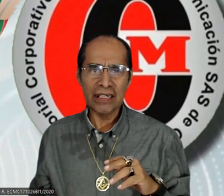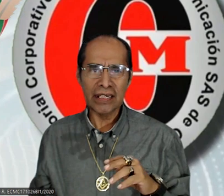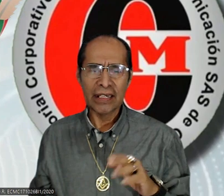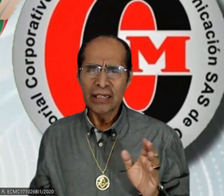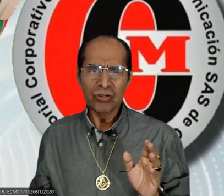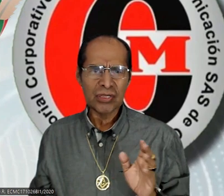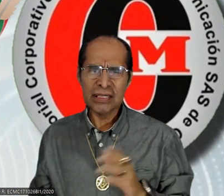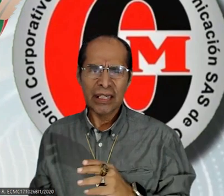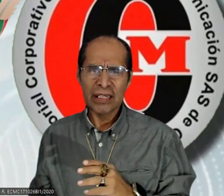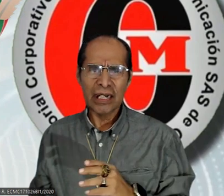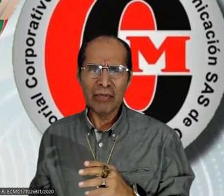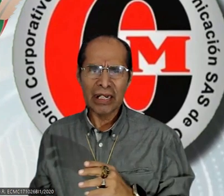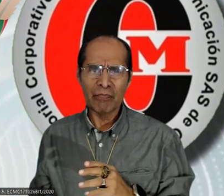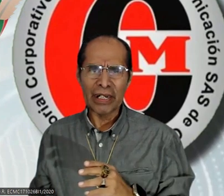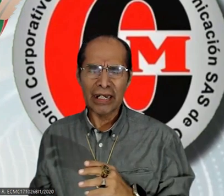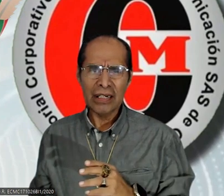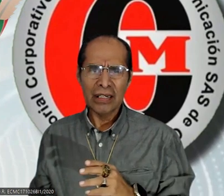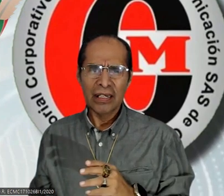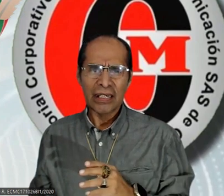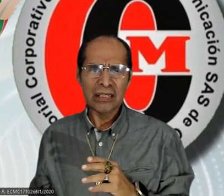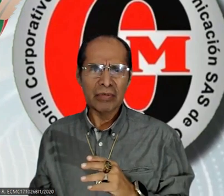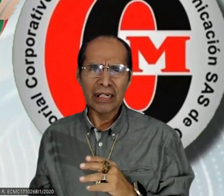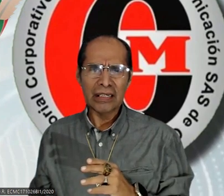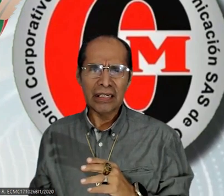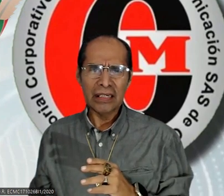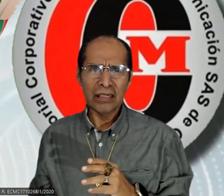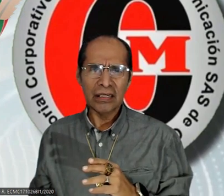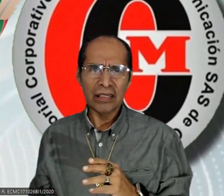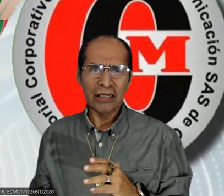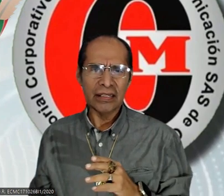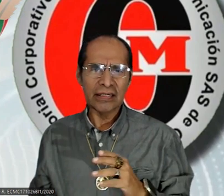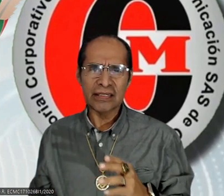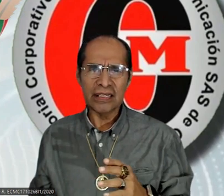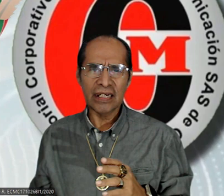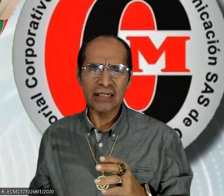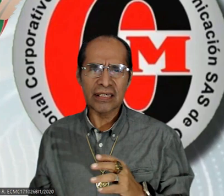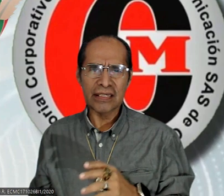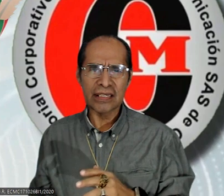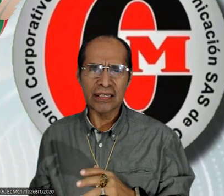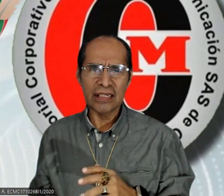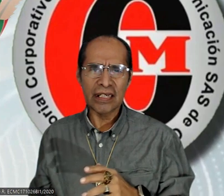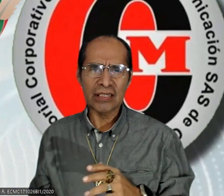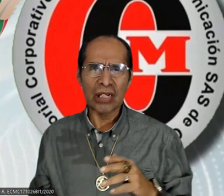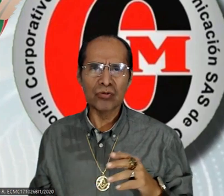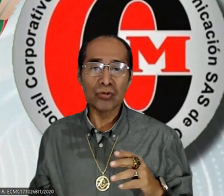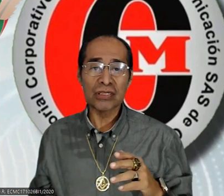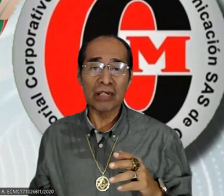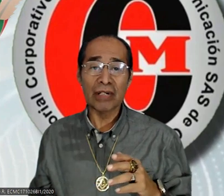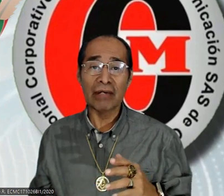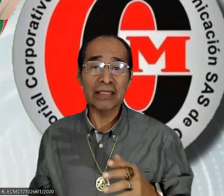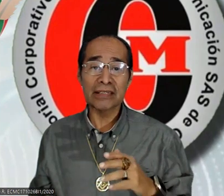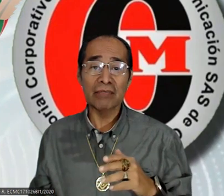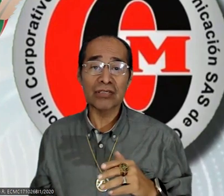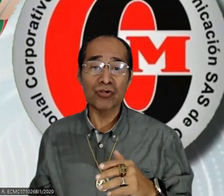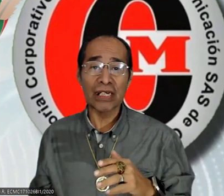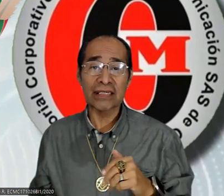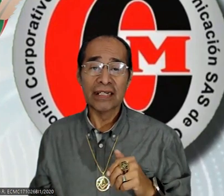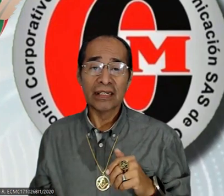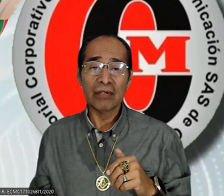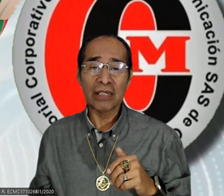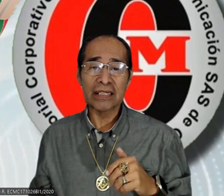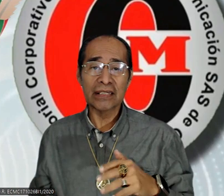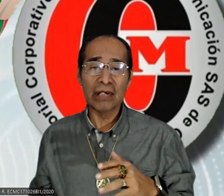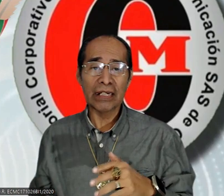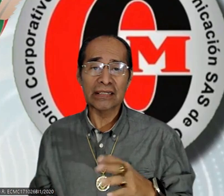no la seguían. Entonces, llegaban al penal, estaban allí 10 días, 15 días, algunos estaban a veces nada más